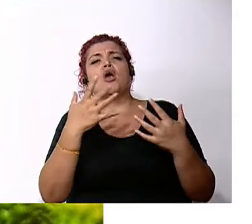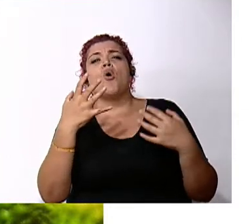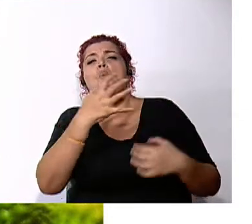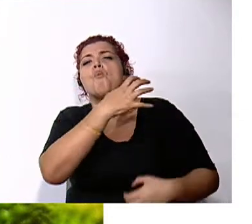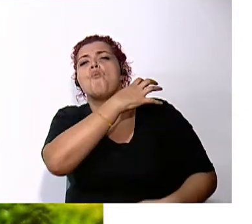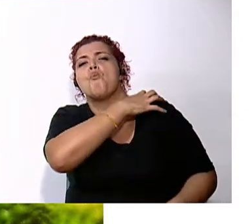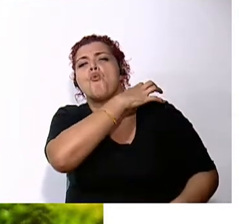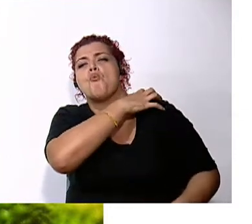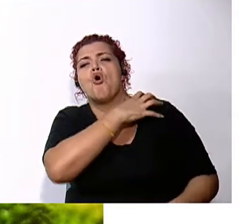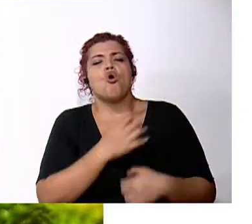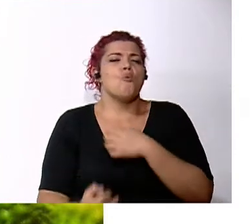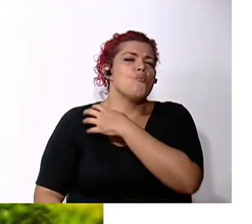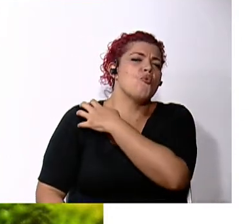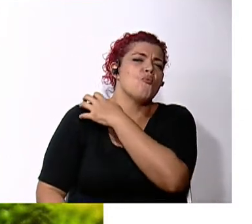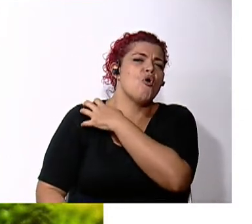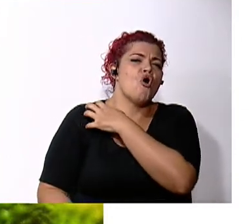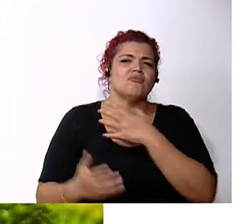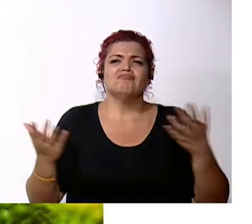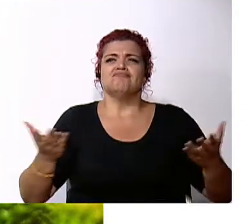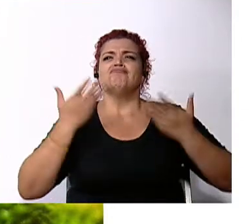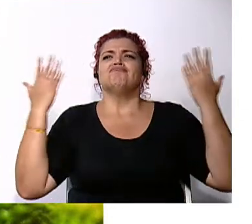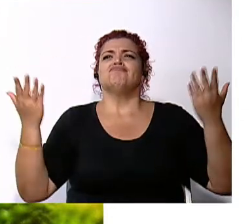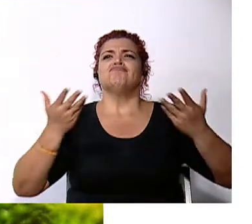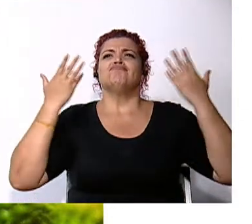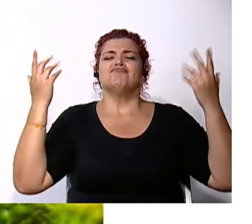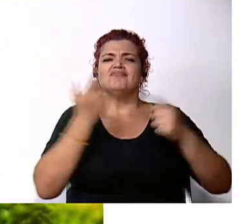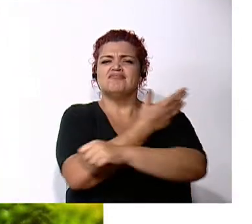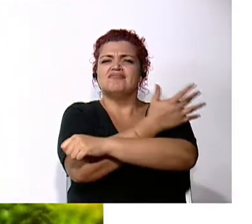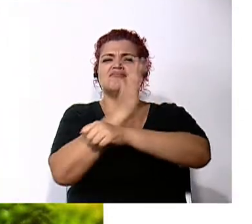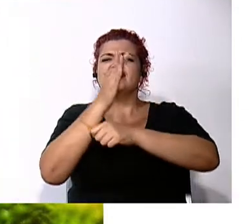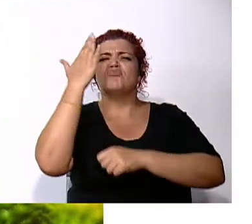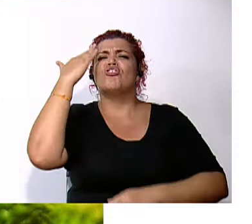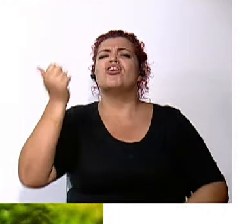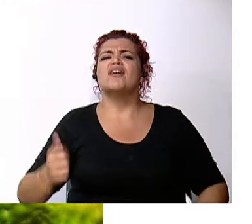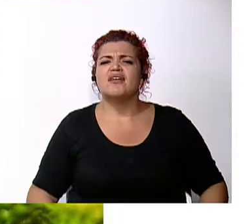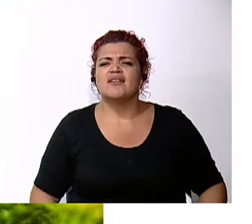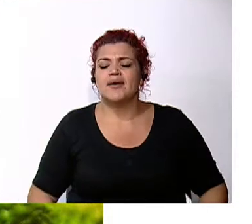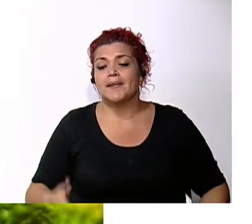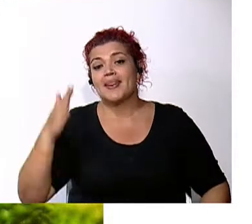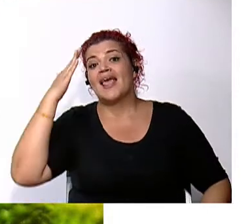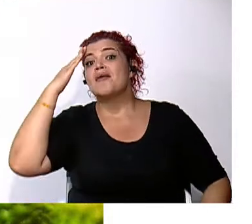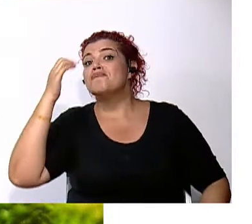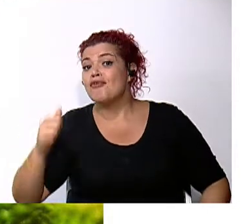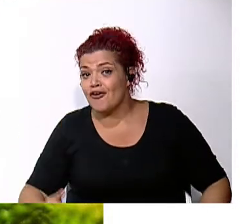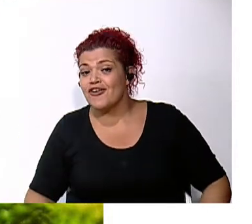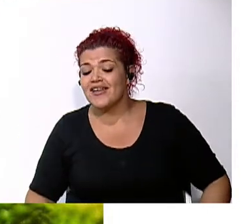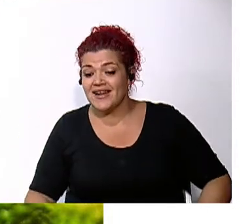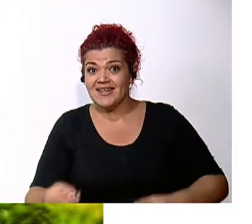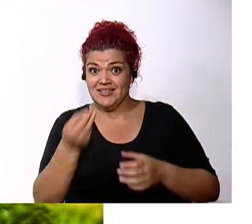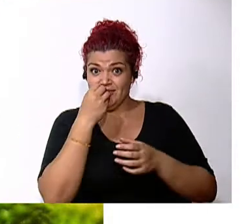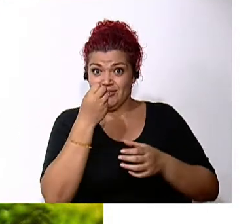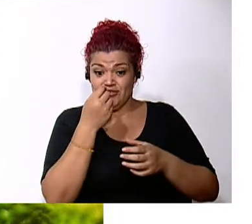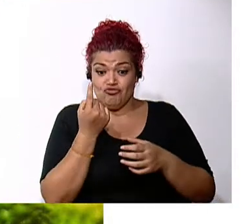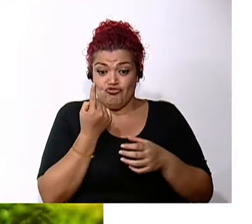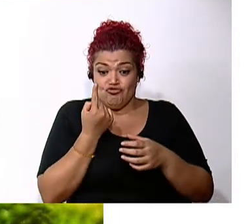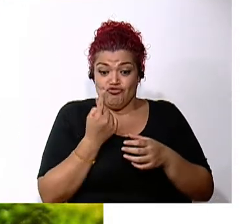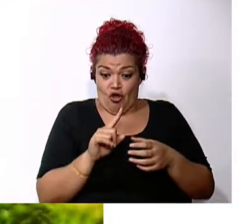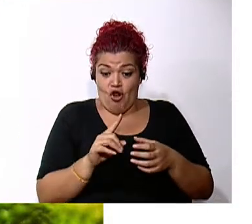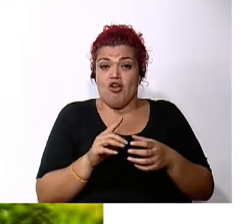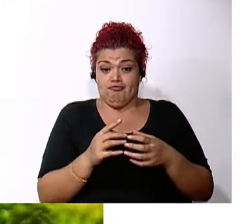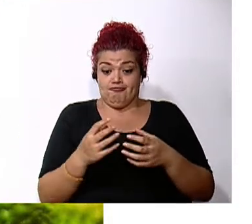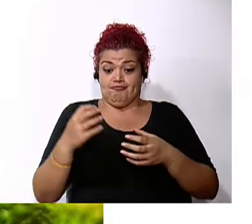La fotosíntesis es muy importante porque es un proceso por medio del cual las plantas producen su